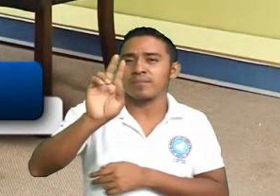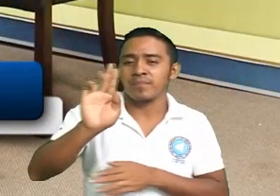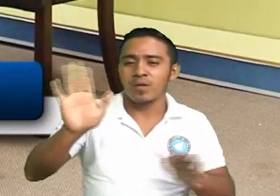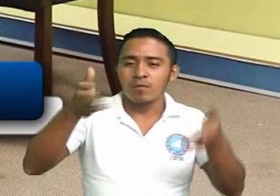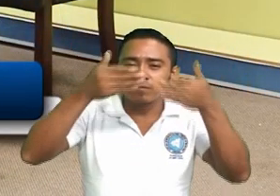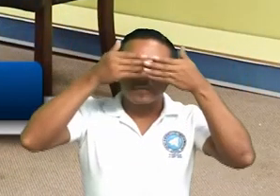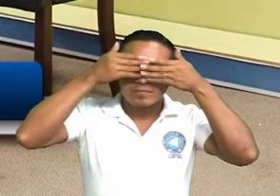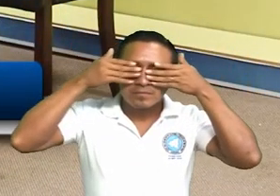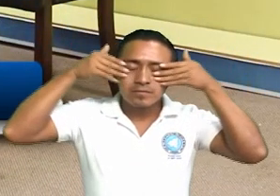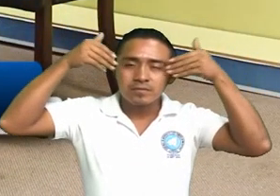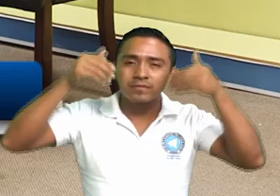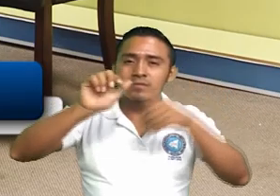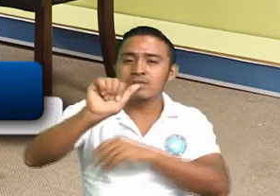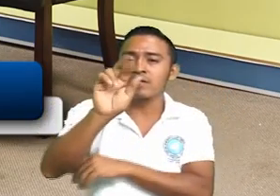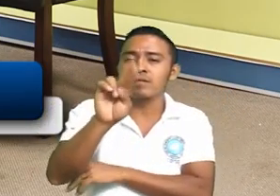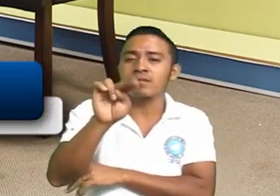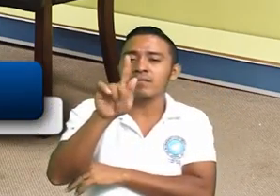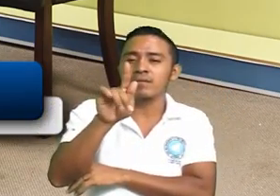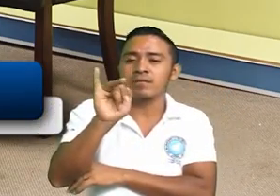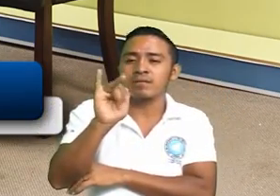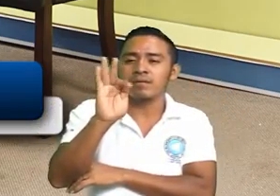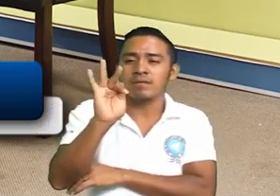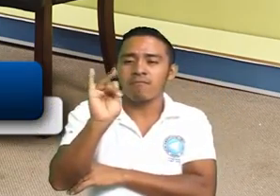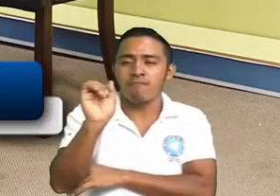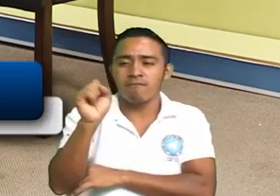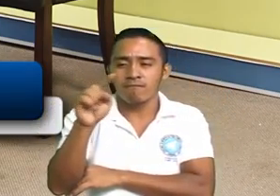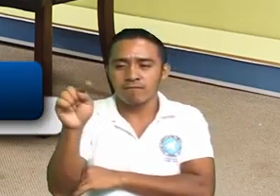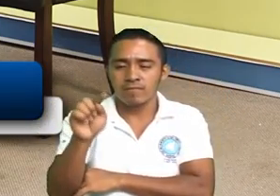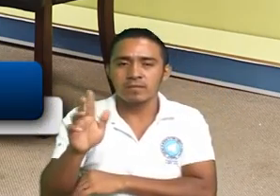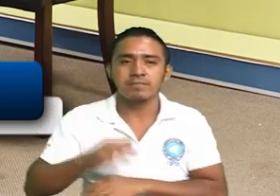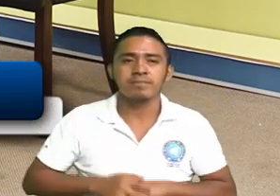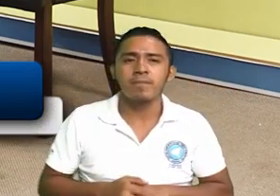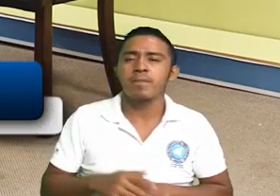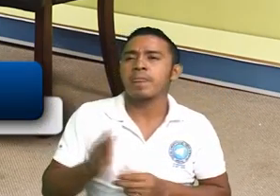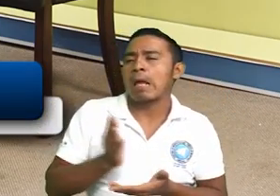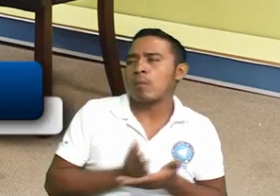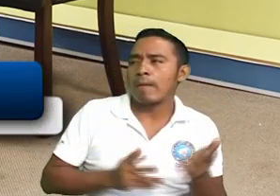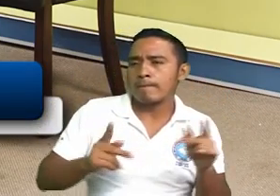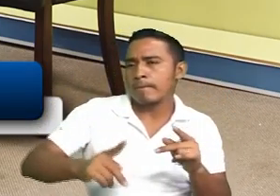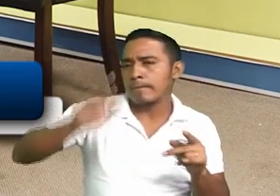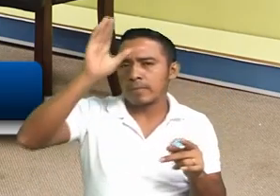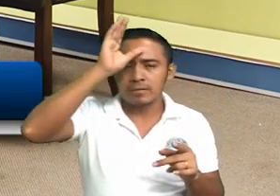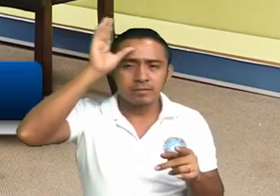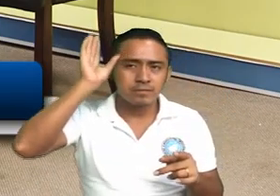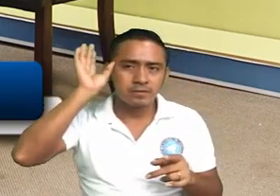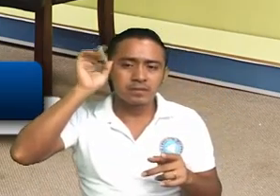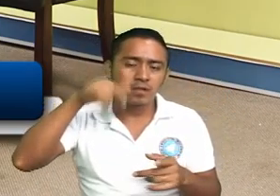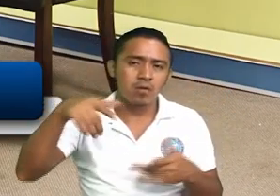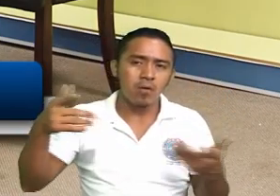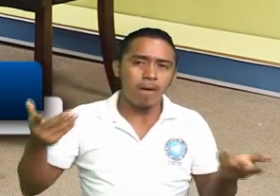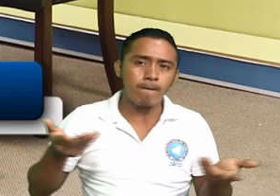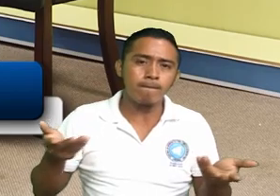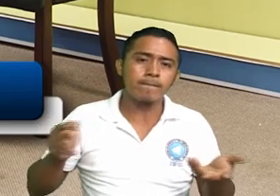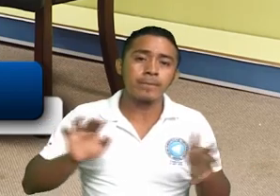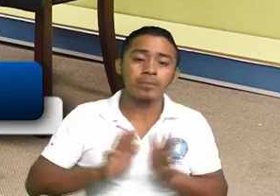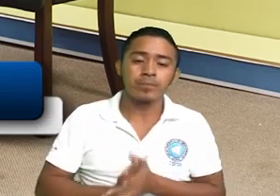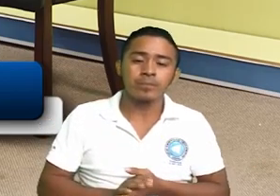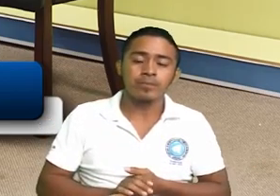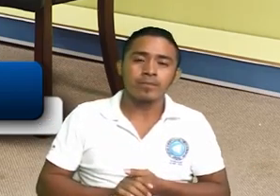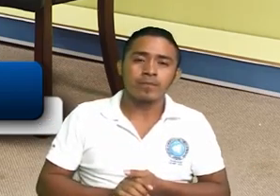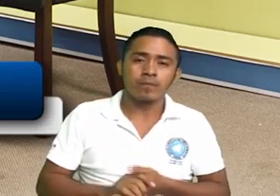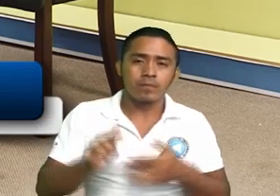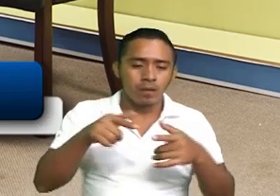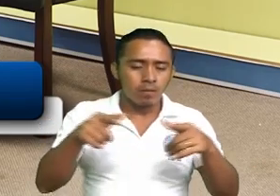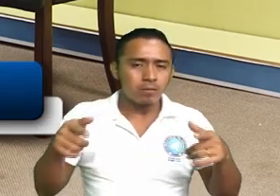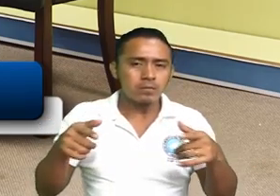y no van a necesitar todos los bebés fototerapia. Ahí es la parte donde solo le cubren los ojitos con así una, es, con una cosita negra. Así